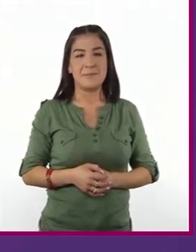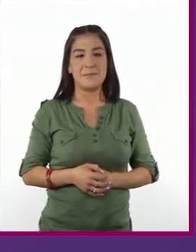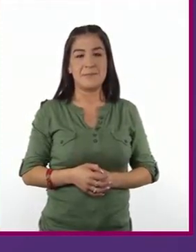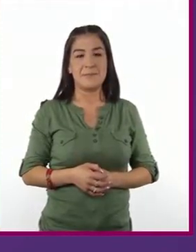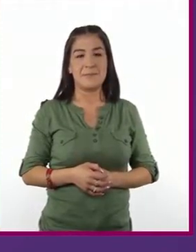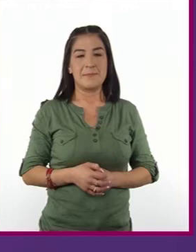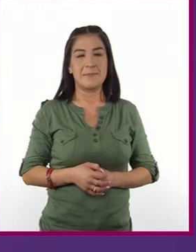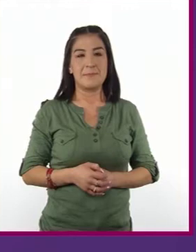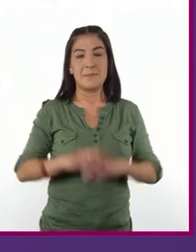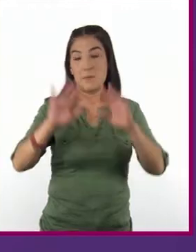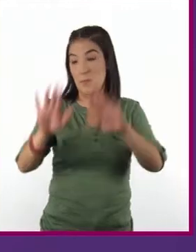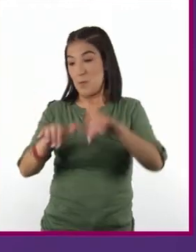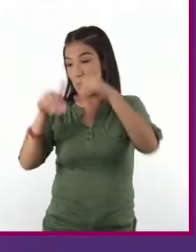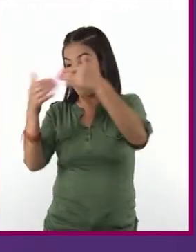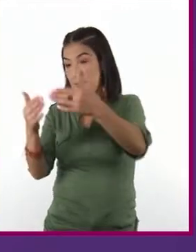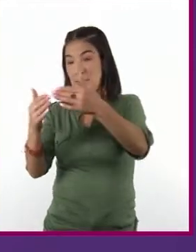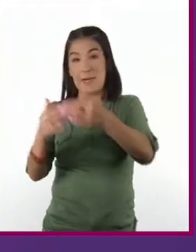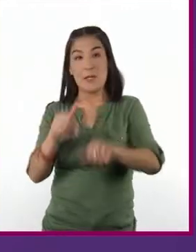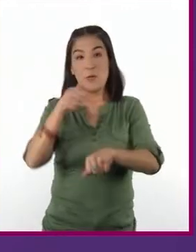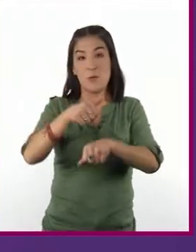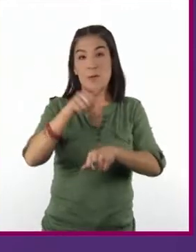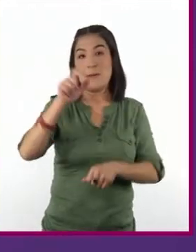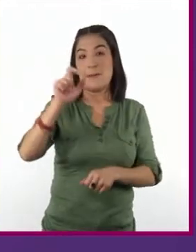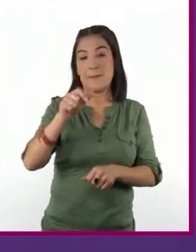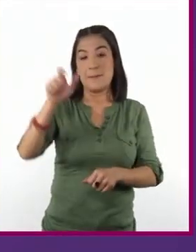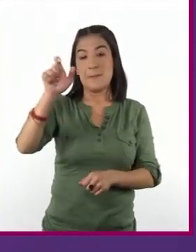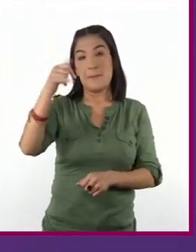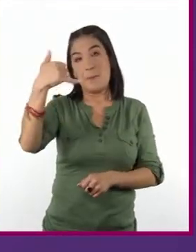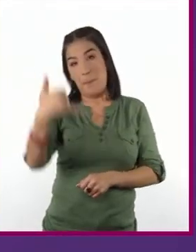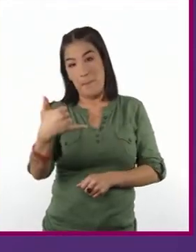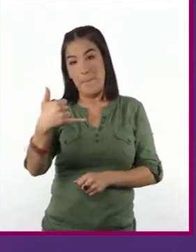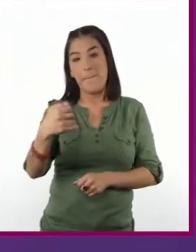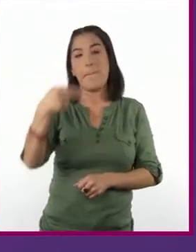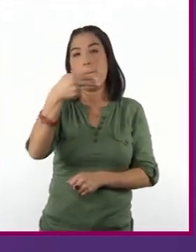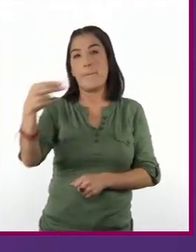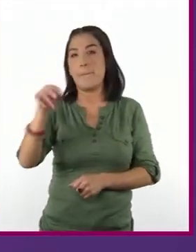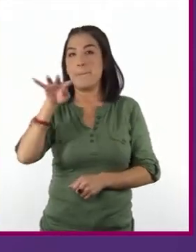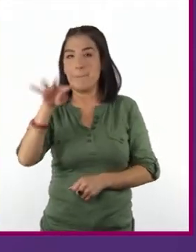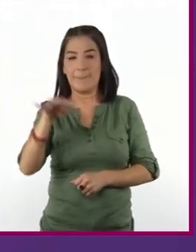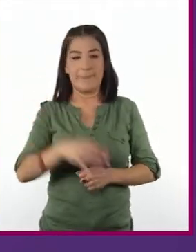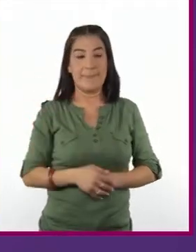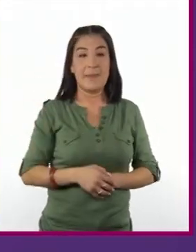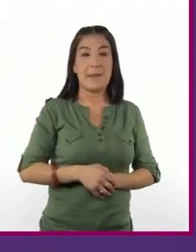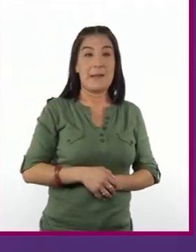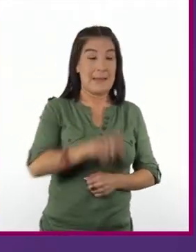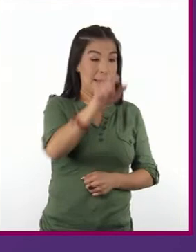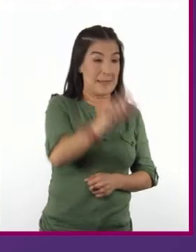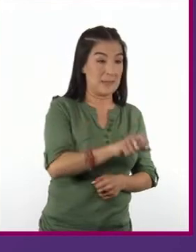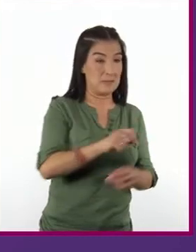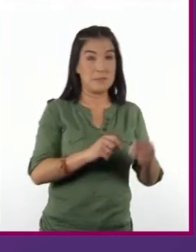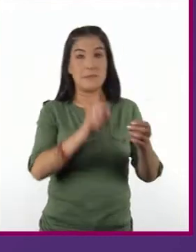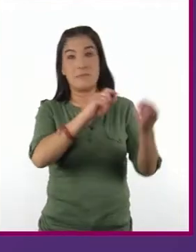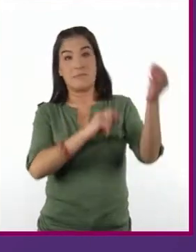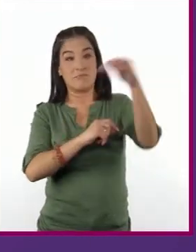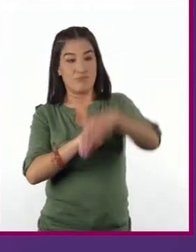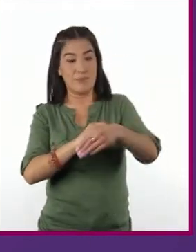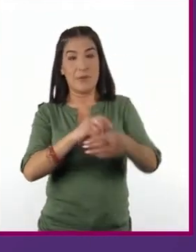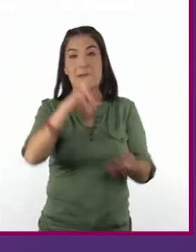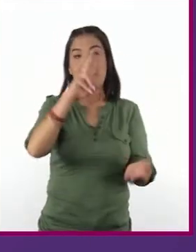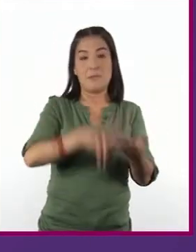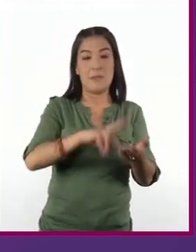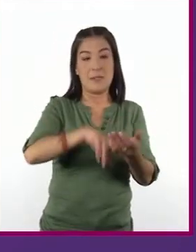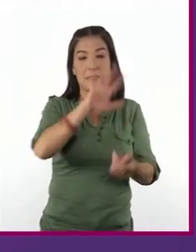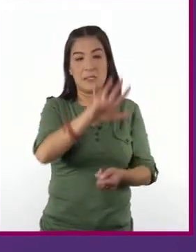sale el número y igual a 19. Si metes x igual a 5, sale y igual a